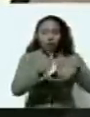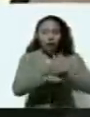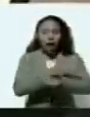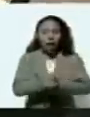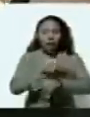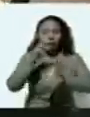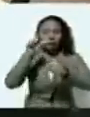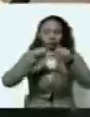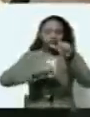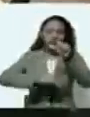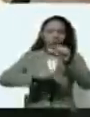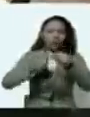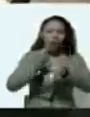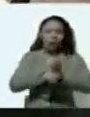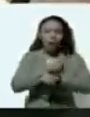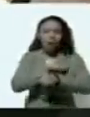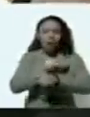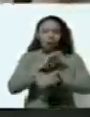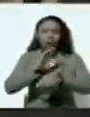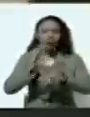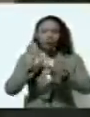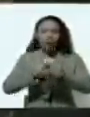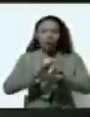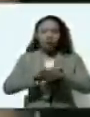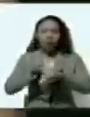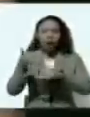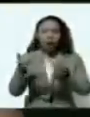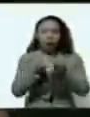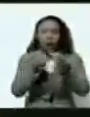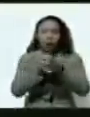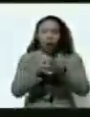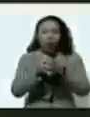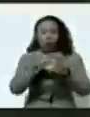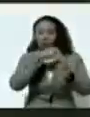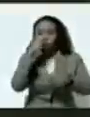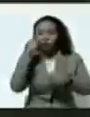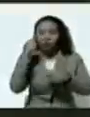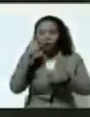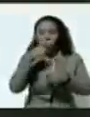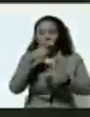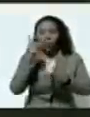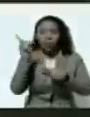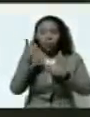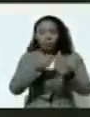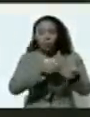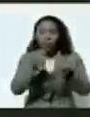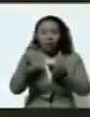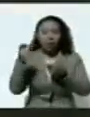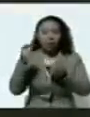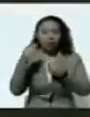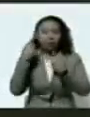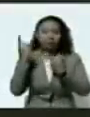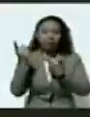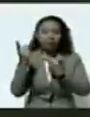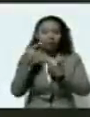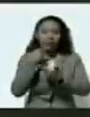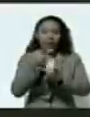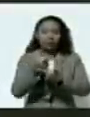Audiencia Provincial de España por la Comisión del Delito de Tráfico de Drogas. Y dice que